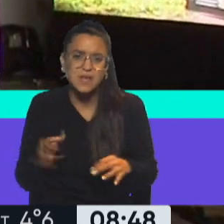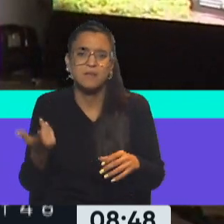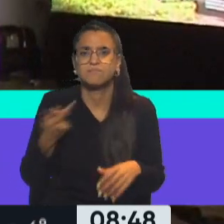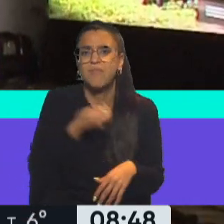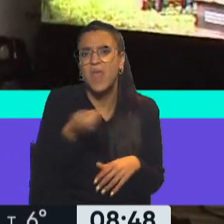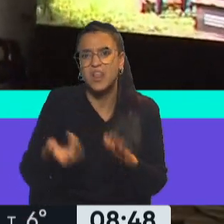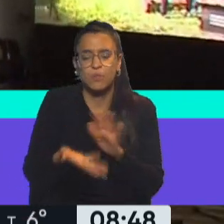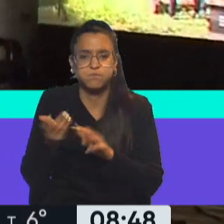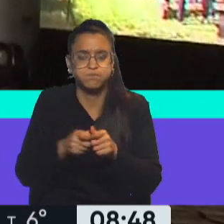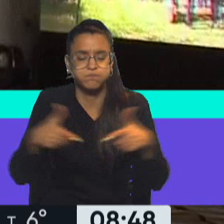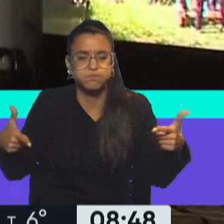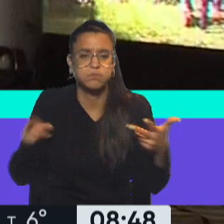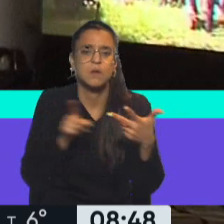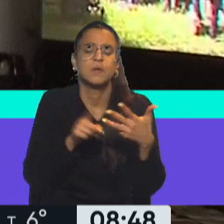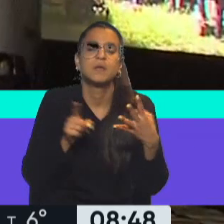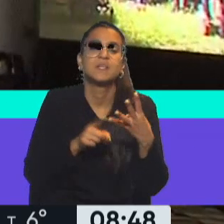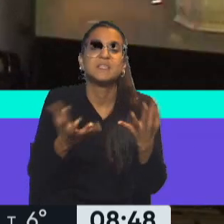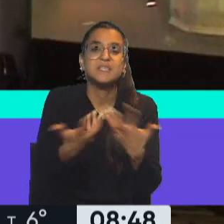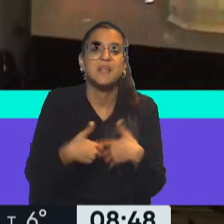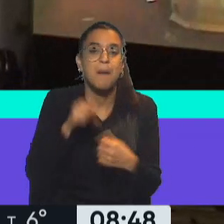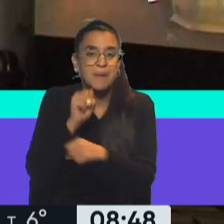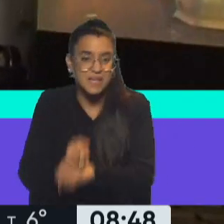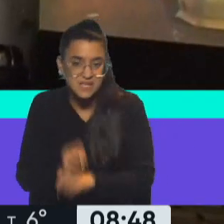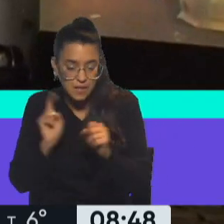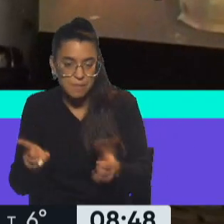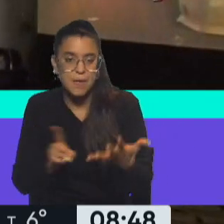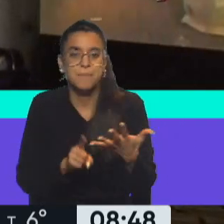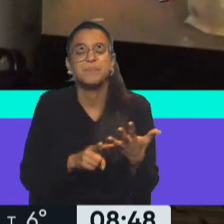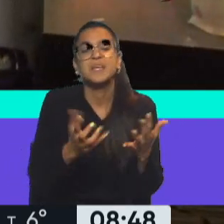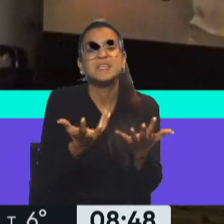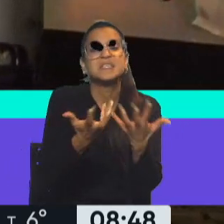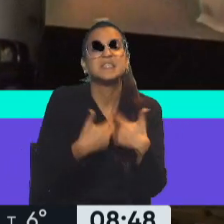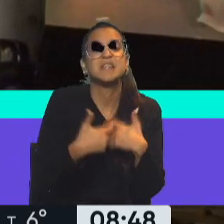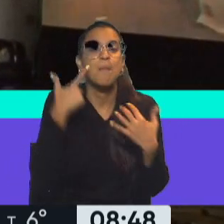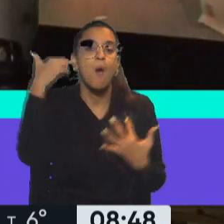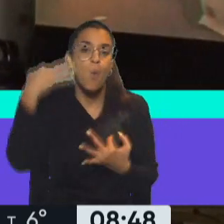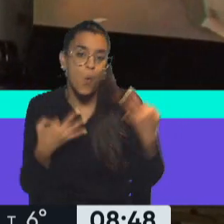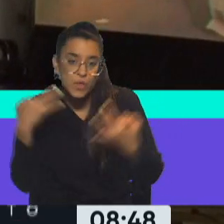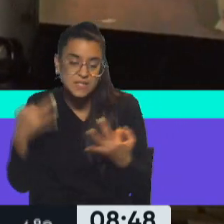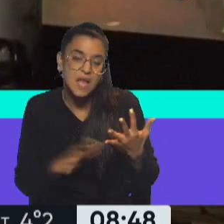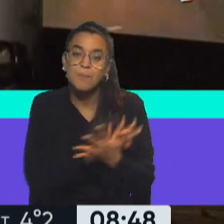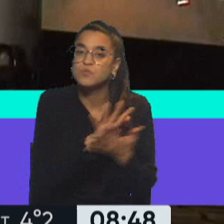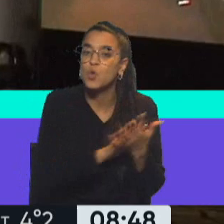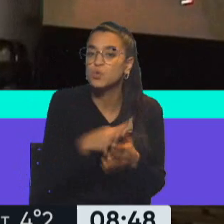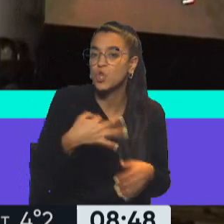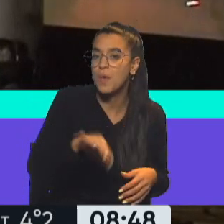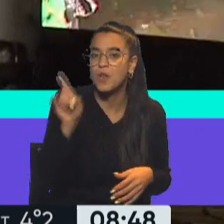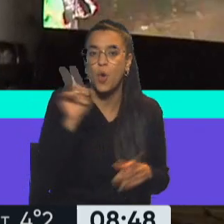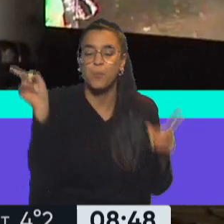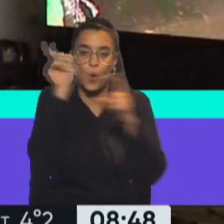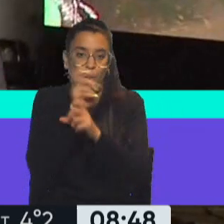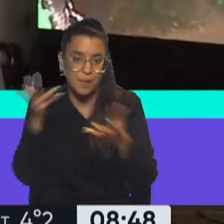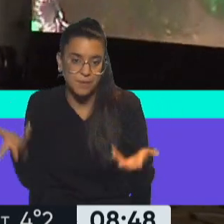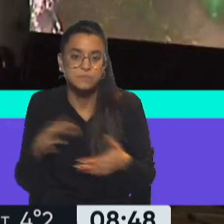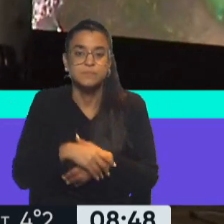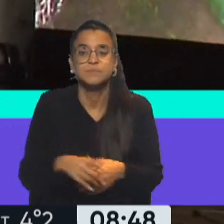delito, el sistema penitenciario, ni hablar el sistema judicial, que debe ser parte de la solución y no de un problema, y también el sistema policial. A